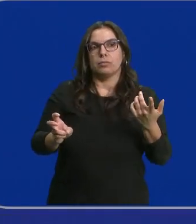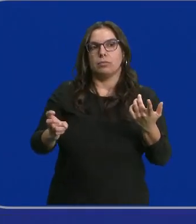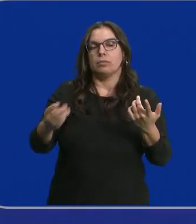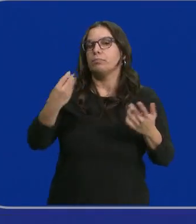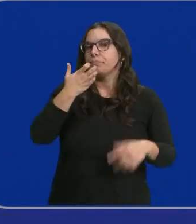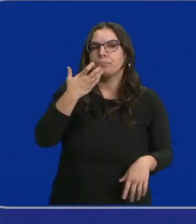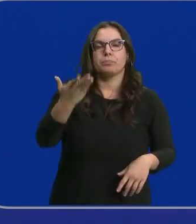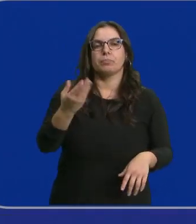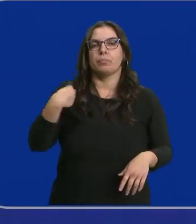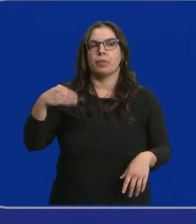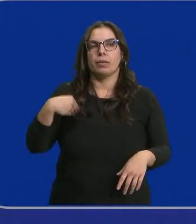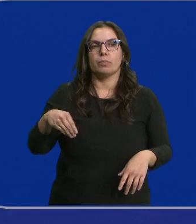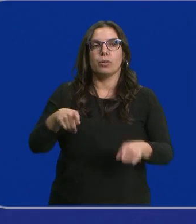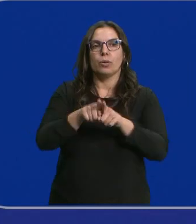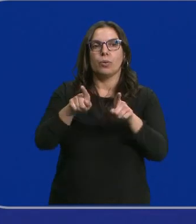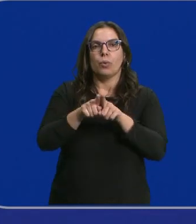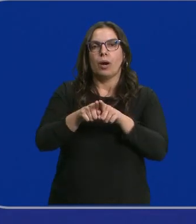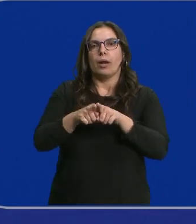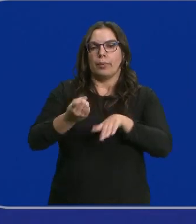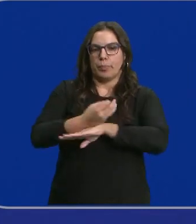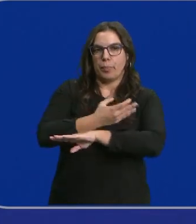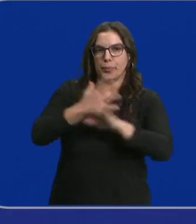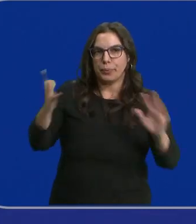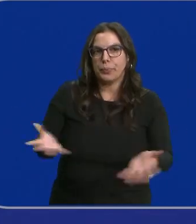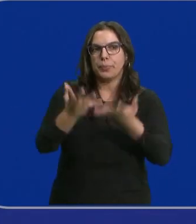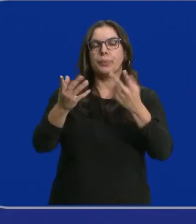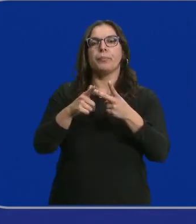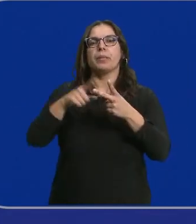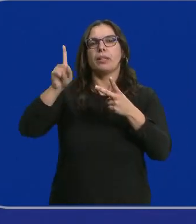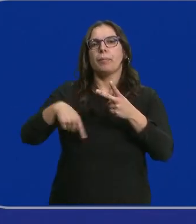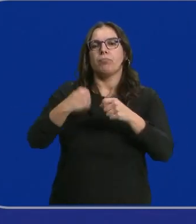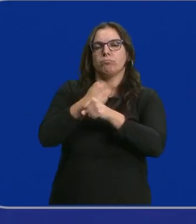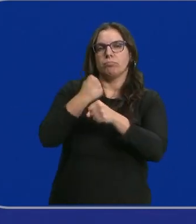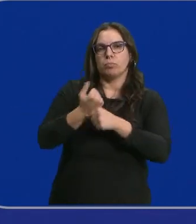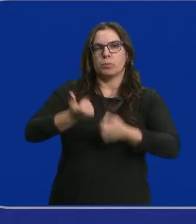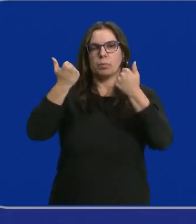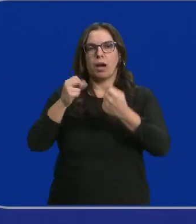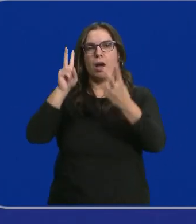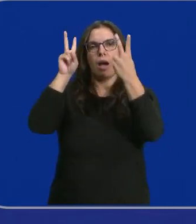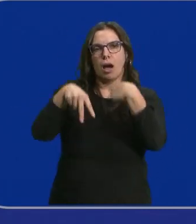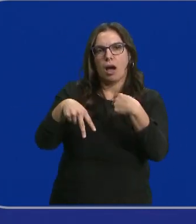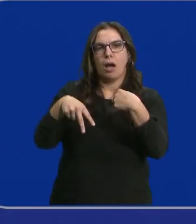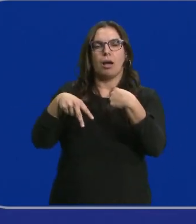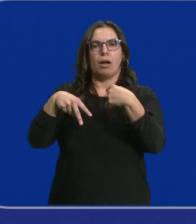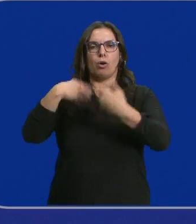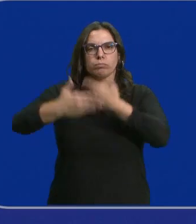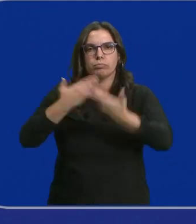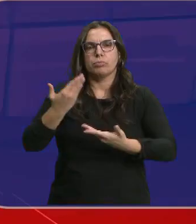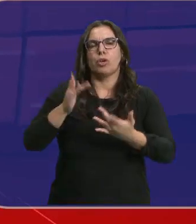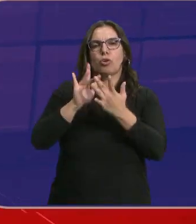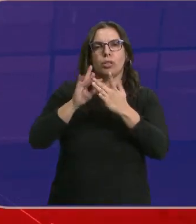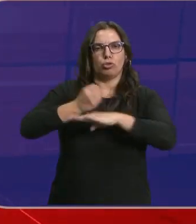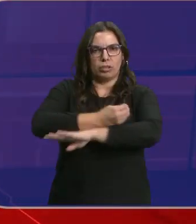es la introducción de coincentivos ferroviarios, como es seguir trabajando en las autopistas ferroviarias.